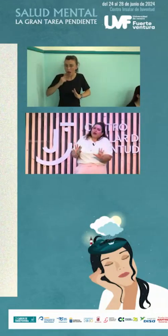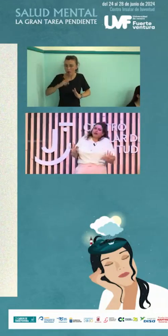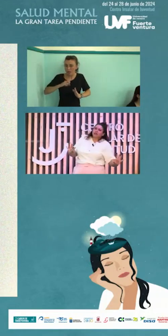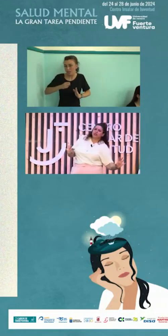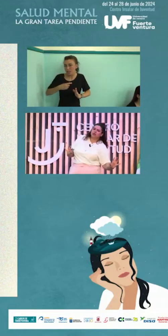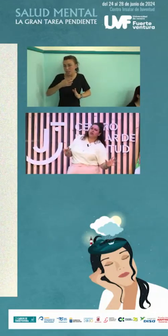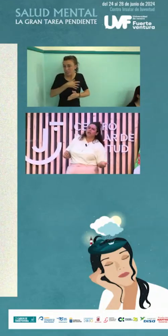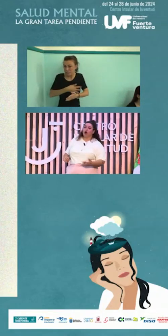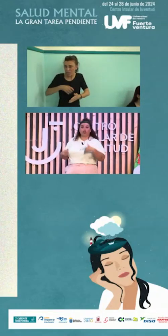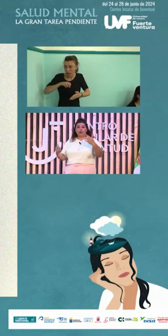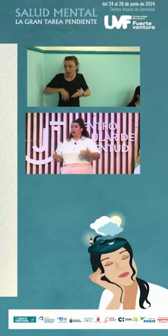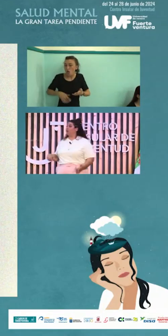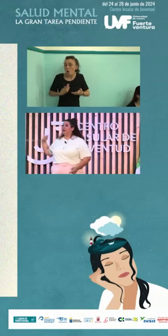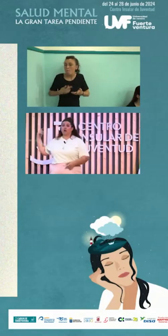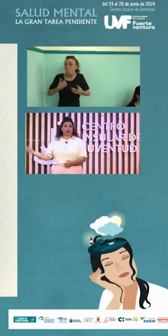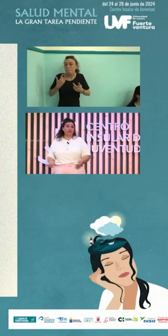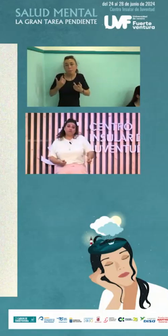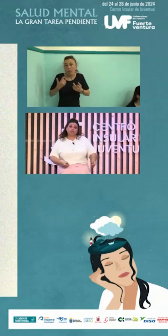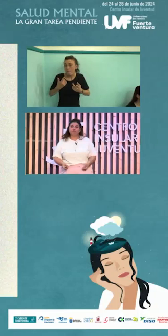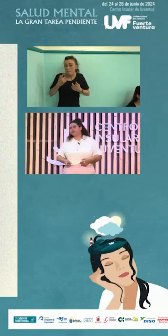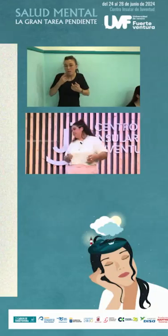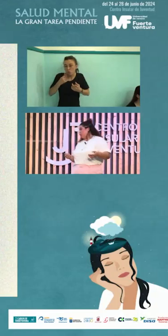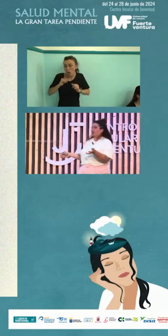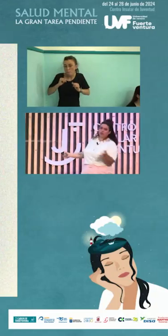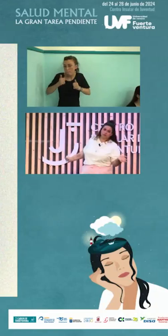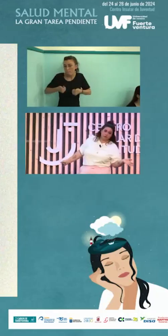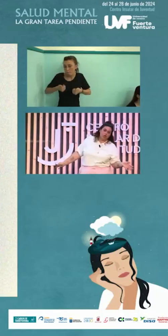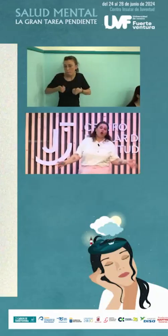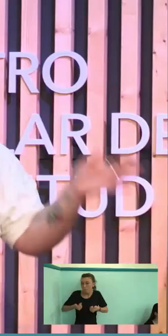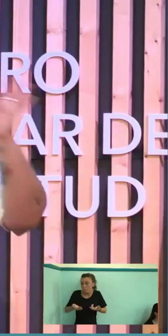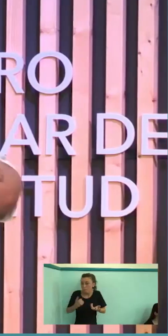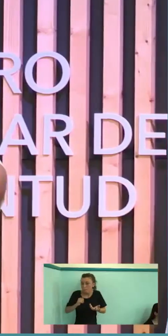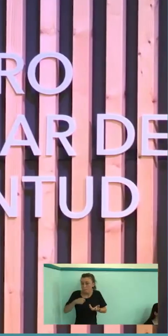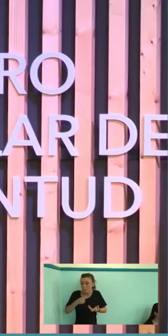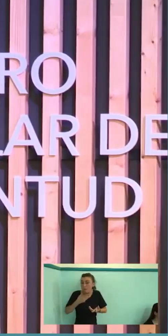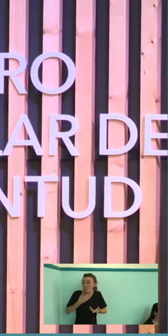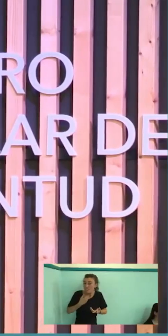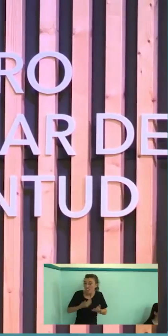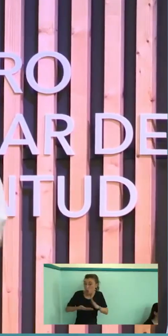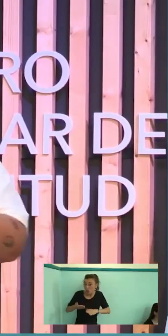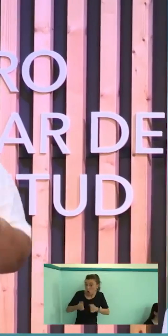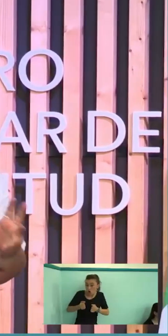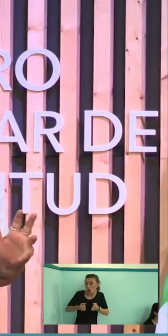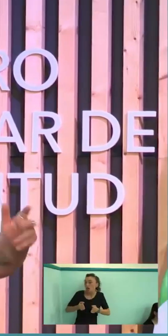estirar un poquito otro día a lo mejor me hubiera ido a correr pero hoy no hoy me apetecía estar